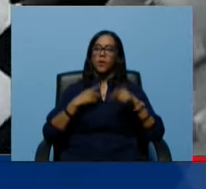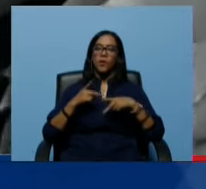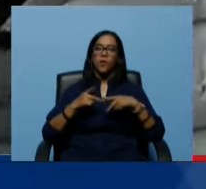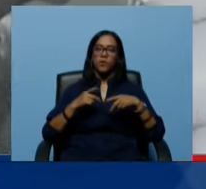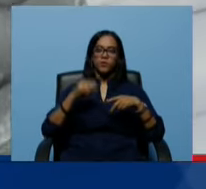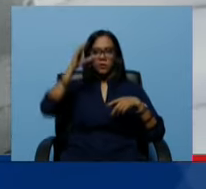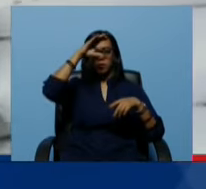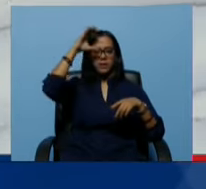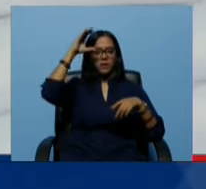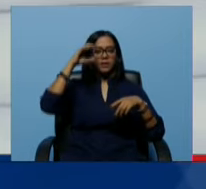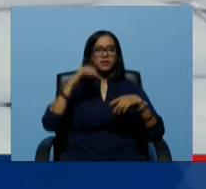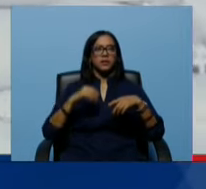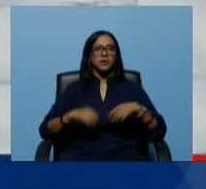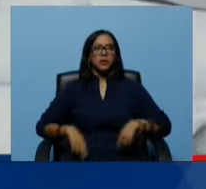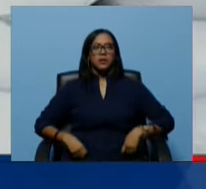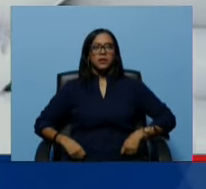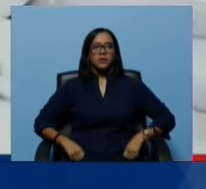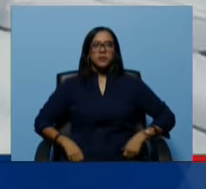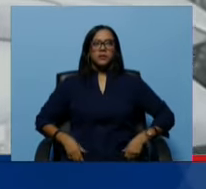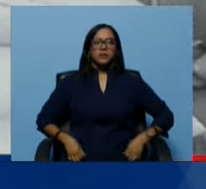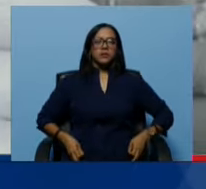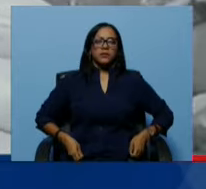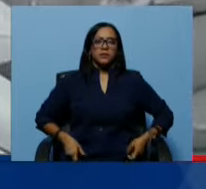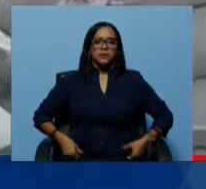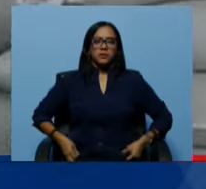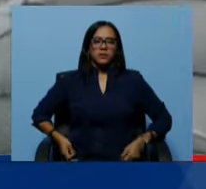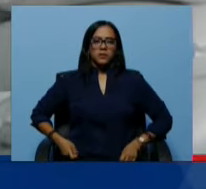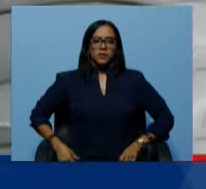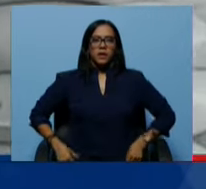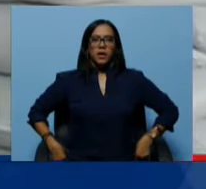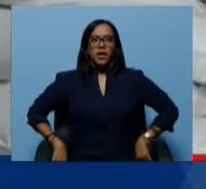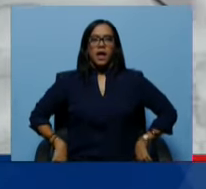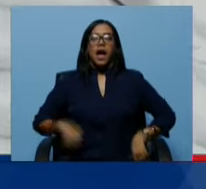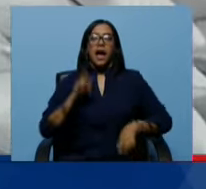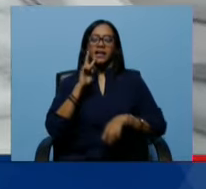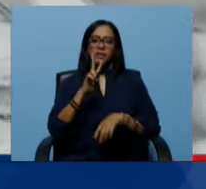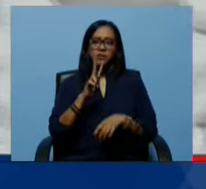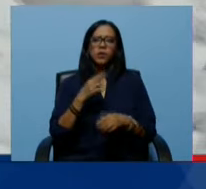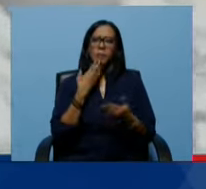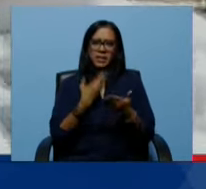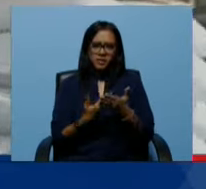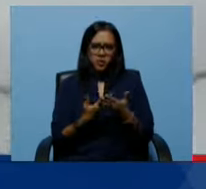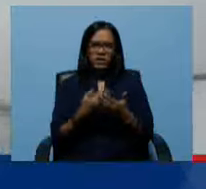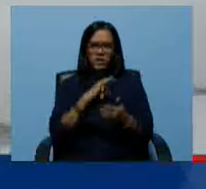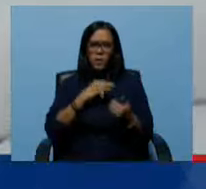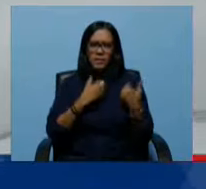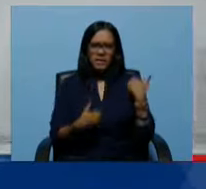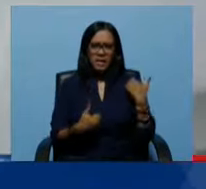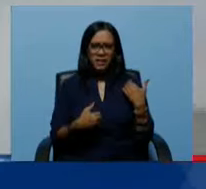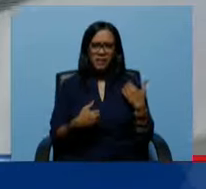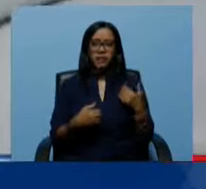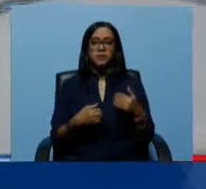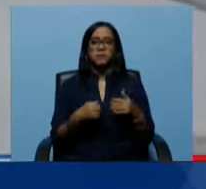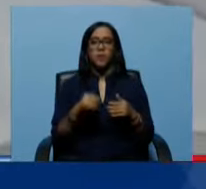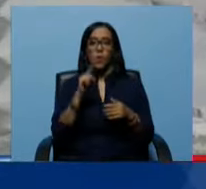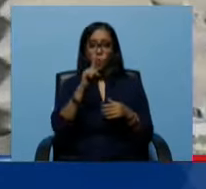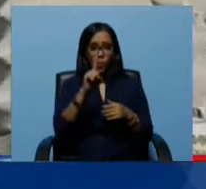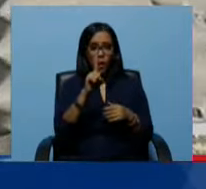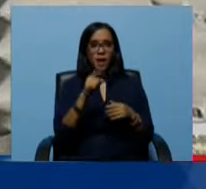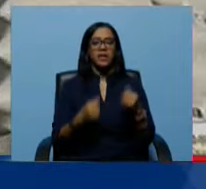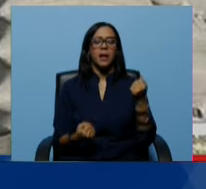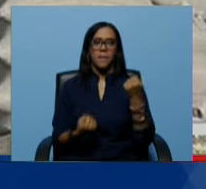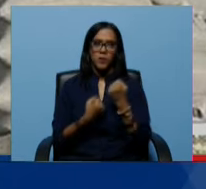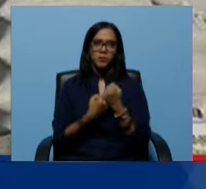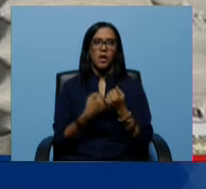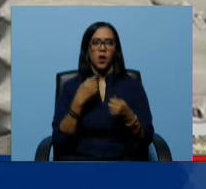en el frijol mungo. Y hay dos peticiones, señor presidente, que quiero hacerle el día de hoy. Y una es impulsar